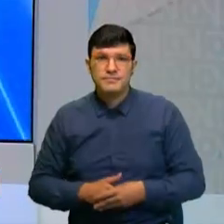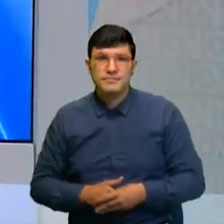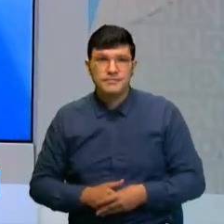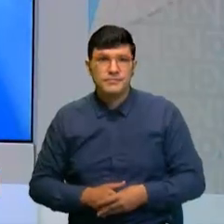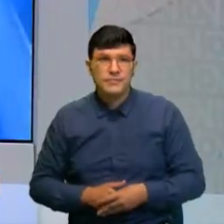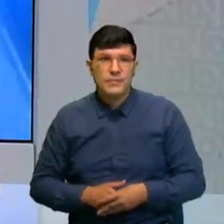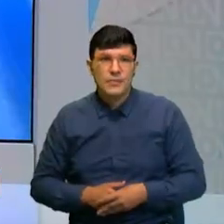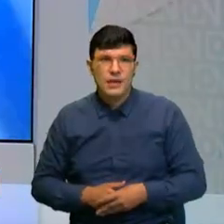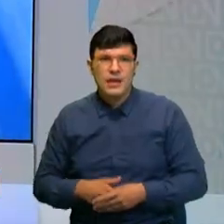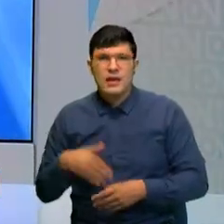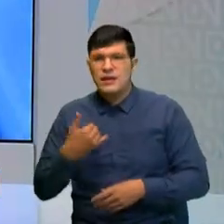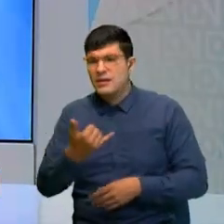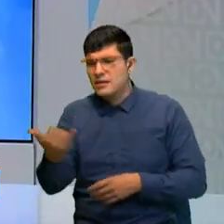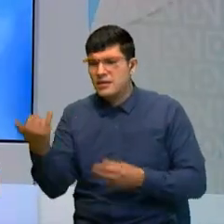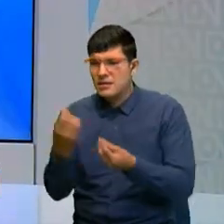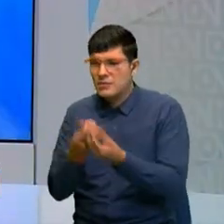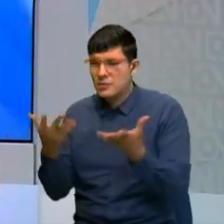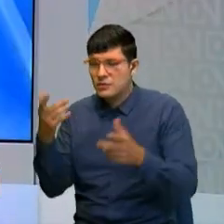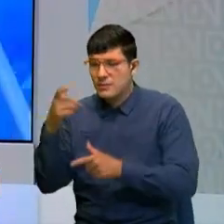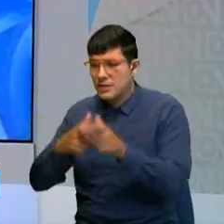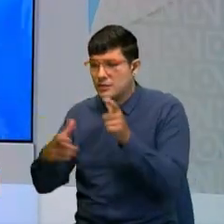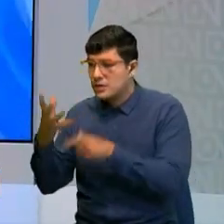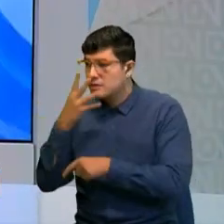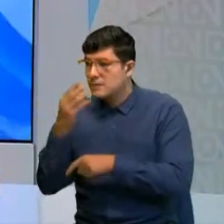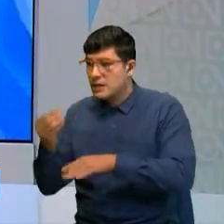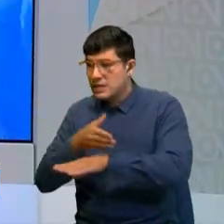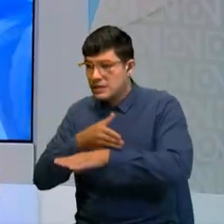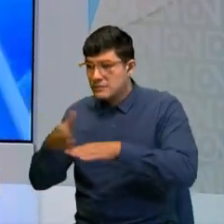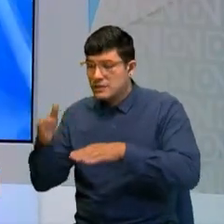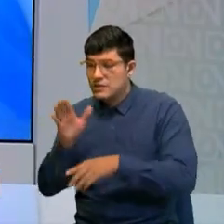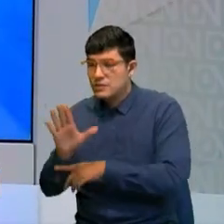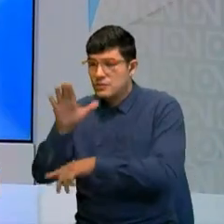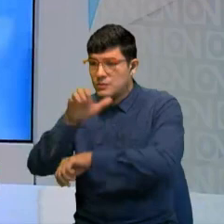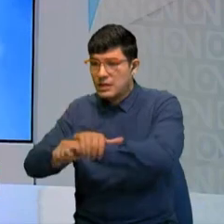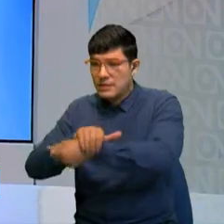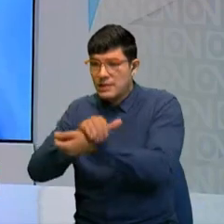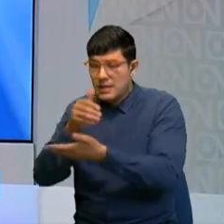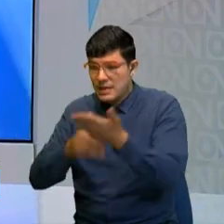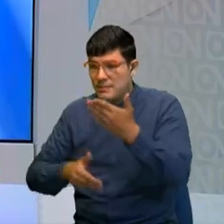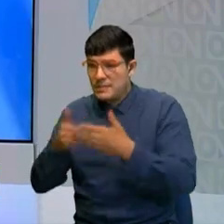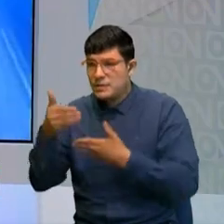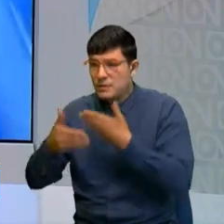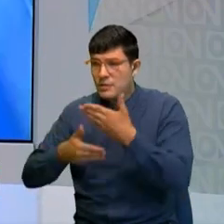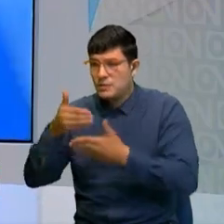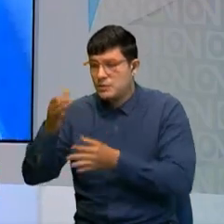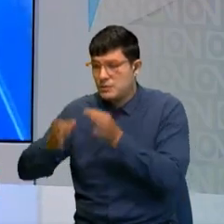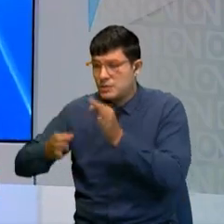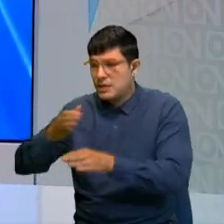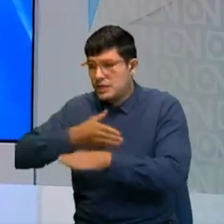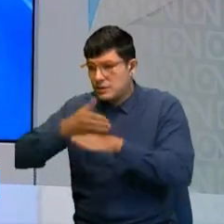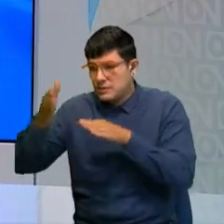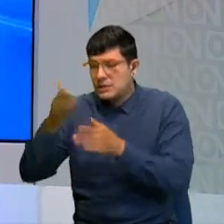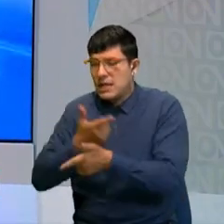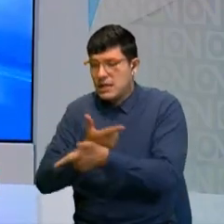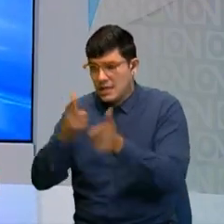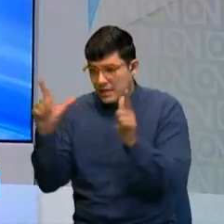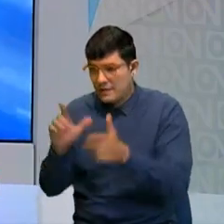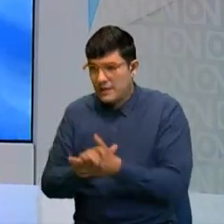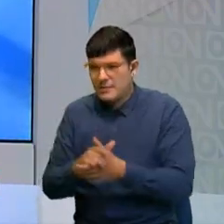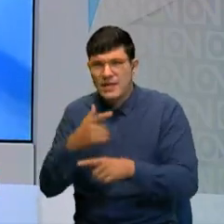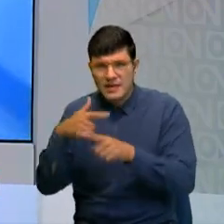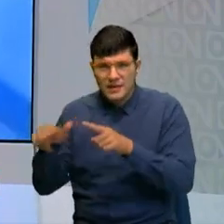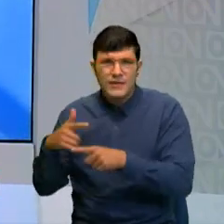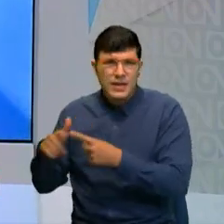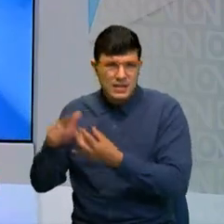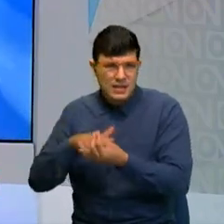Pero muchos de estos delincuentes, después de su captura, inician un proceso judicial y después quedan libres. A propósito de los diferentes casos